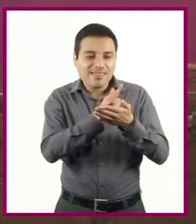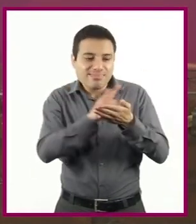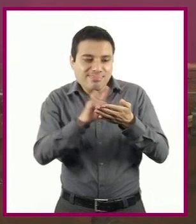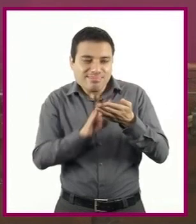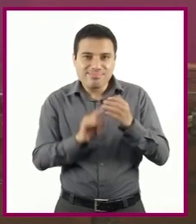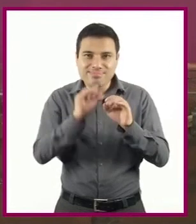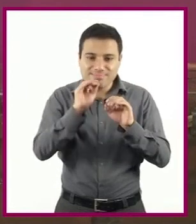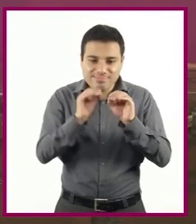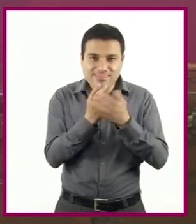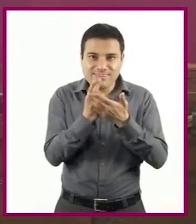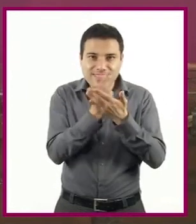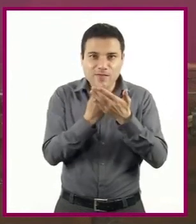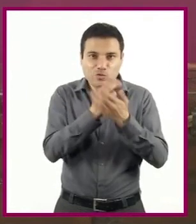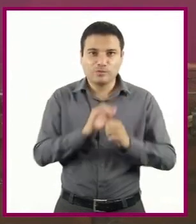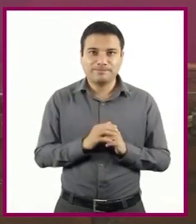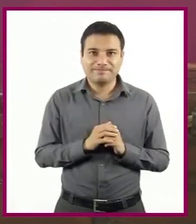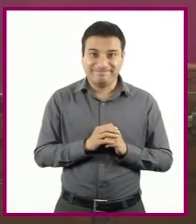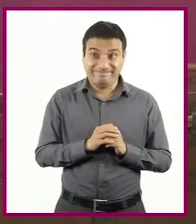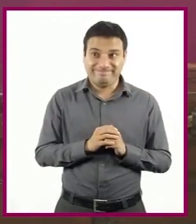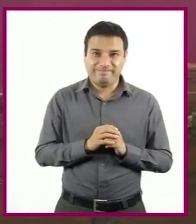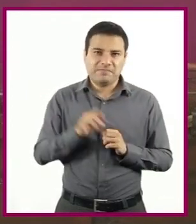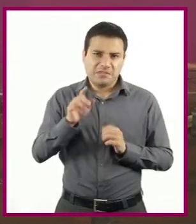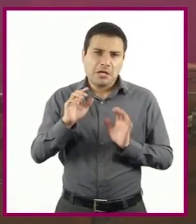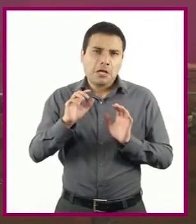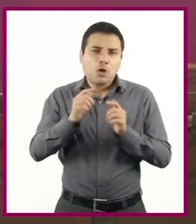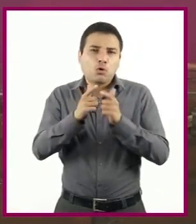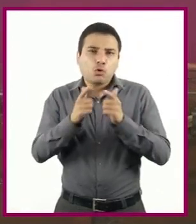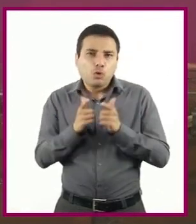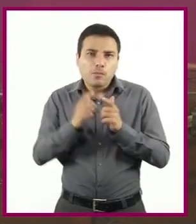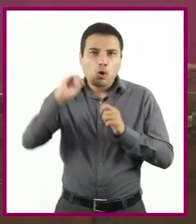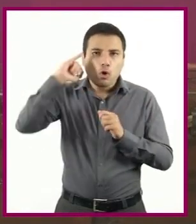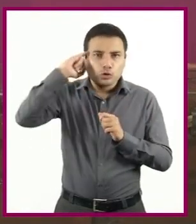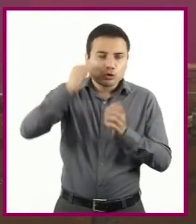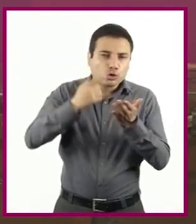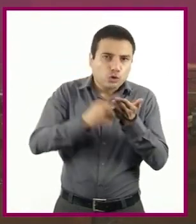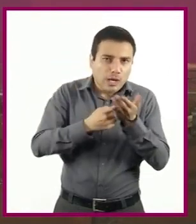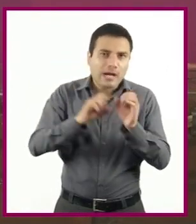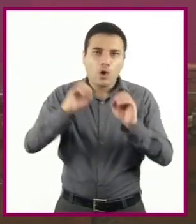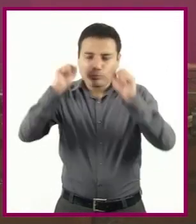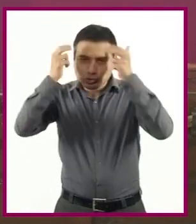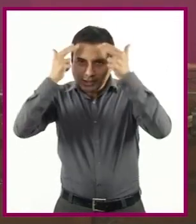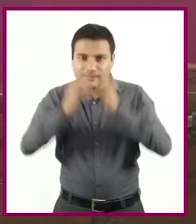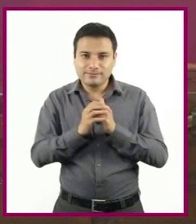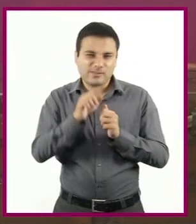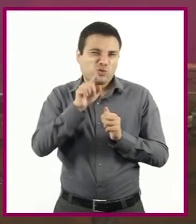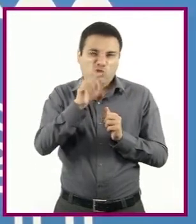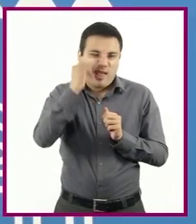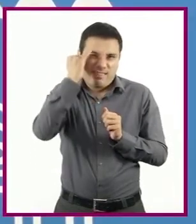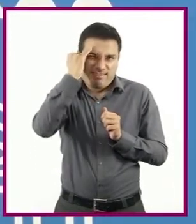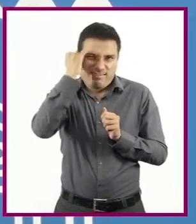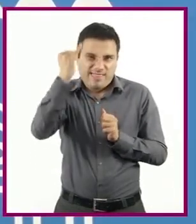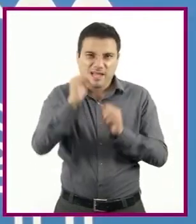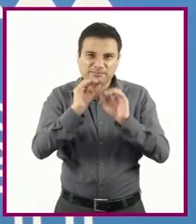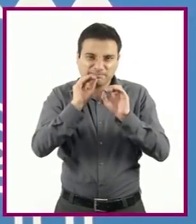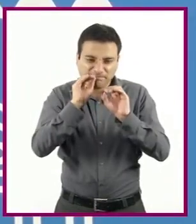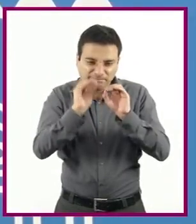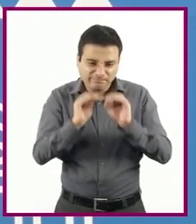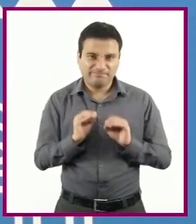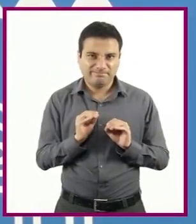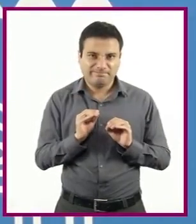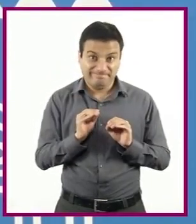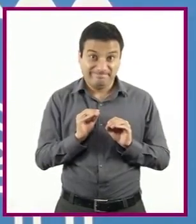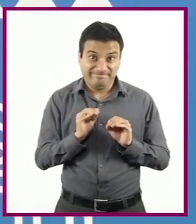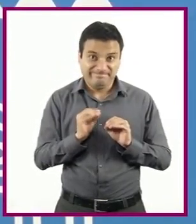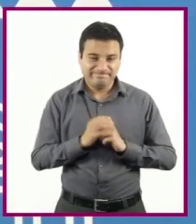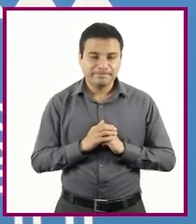mitos fundacionales de la cultura totonaca o huasteca, como el mito del muchacho del maíz. Para